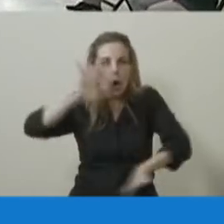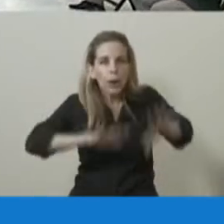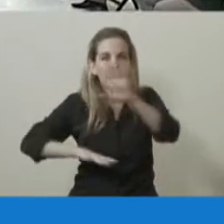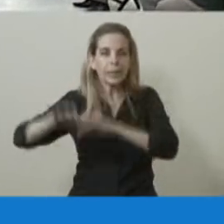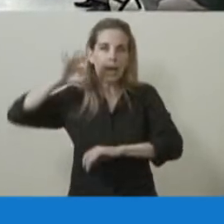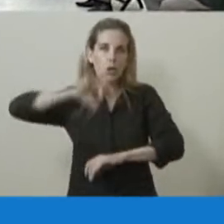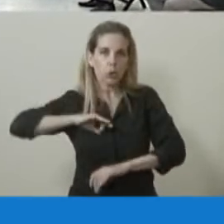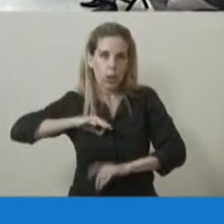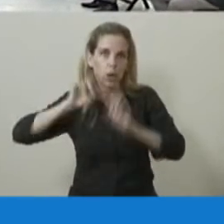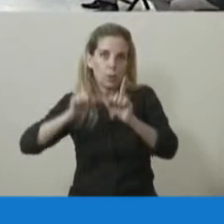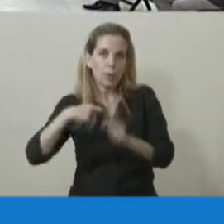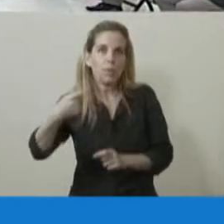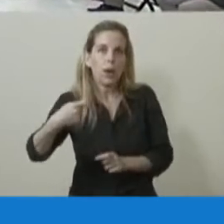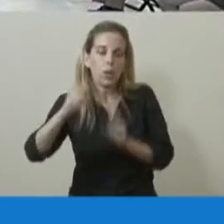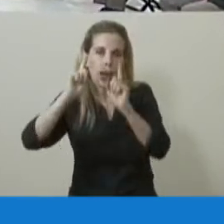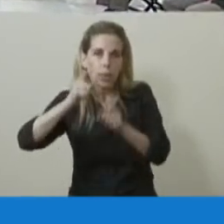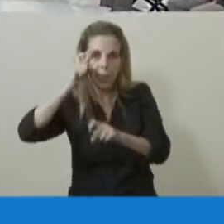que es lo que debemos hacer.